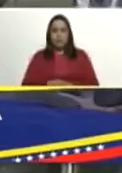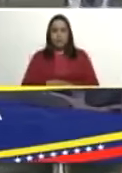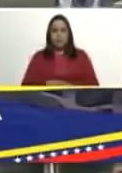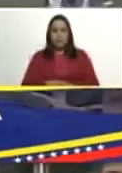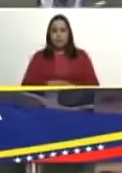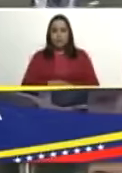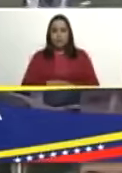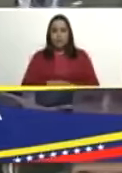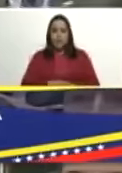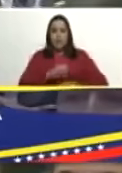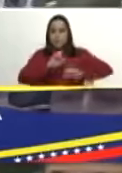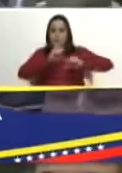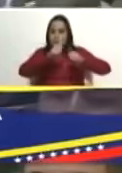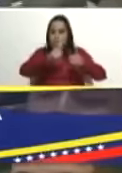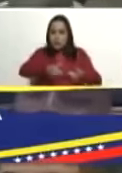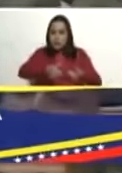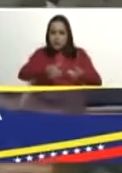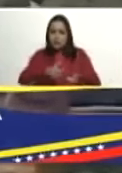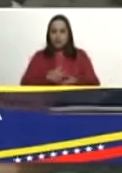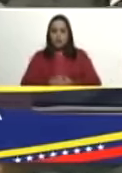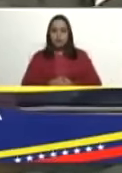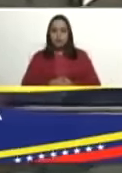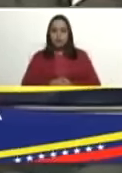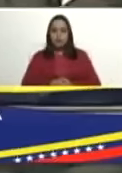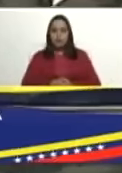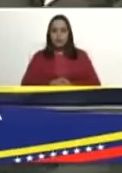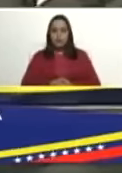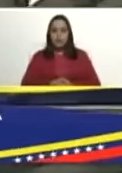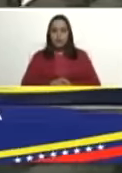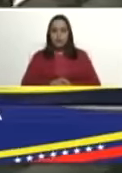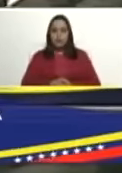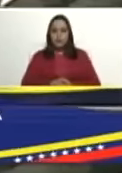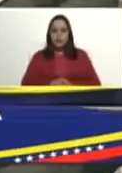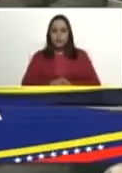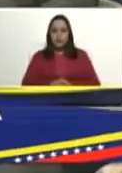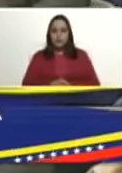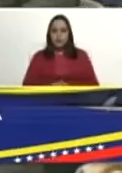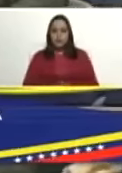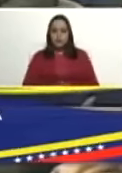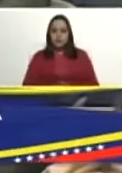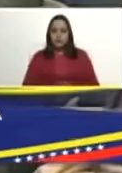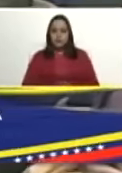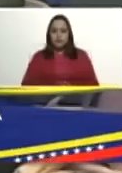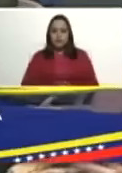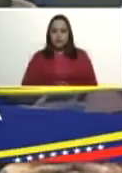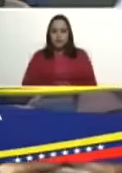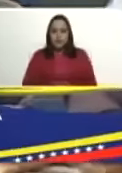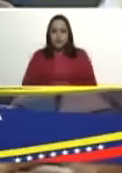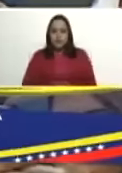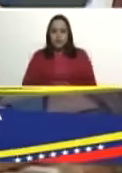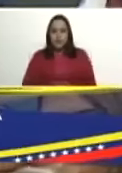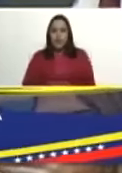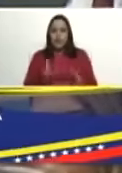es desde la propia llegada de los invasores europeos,